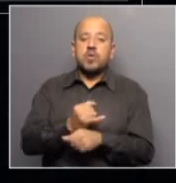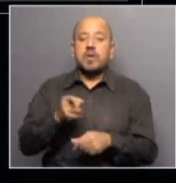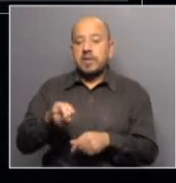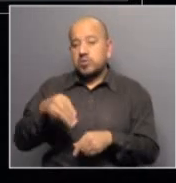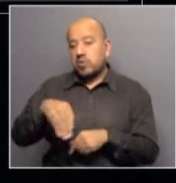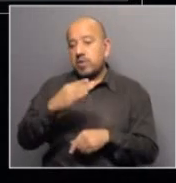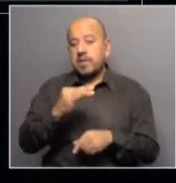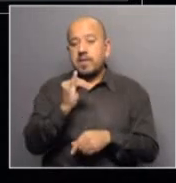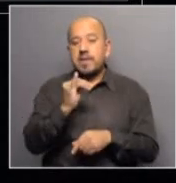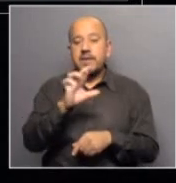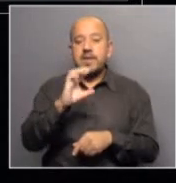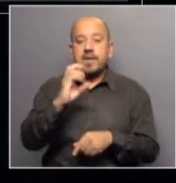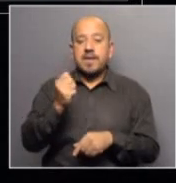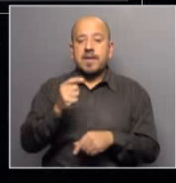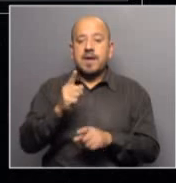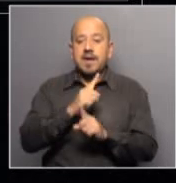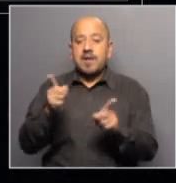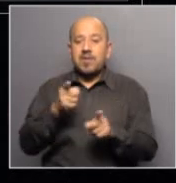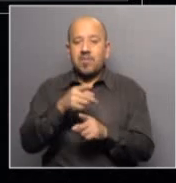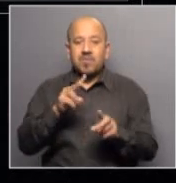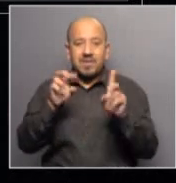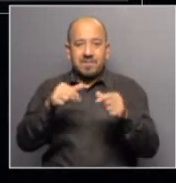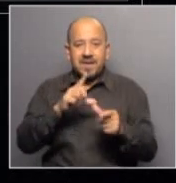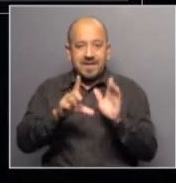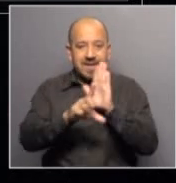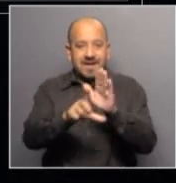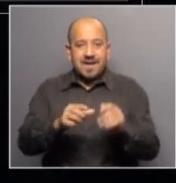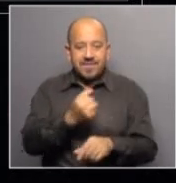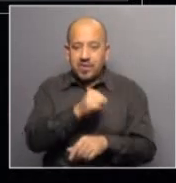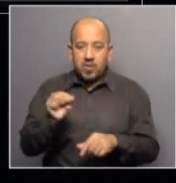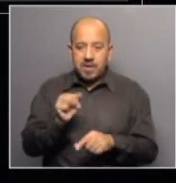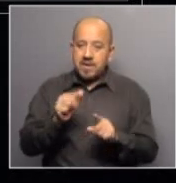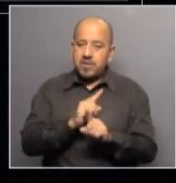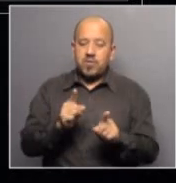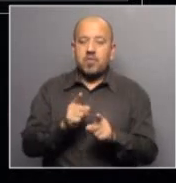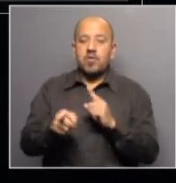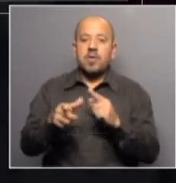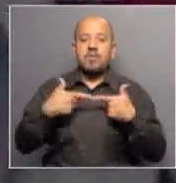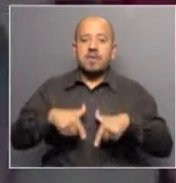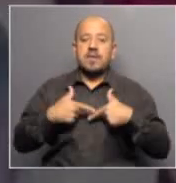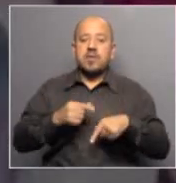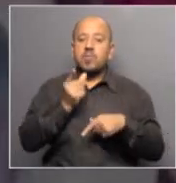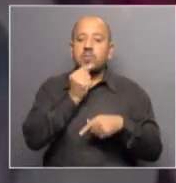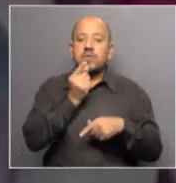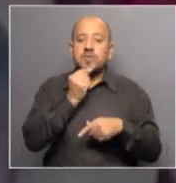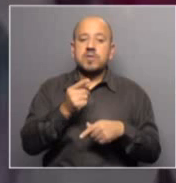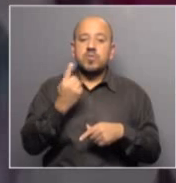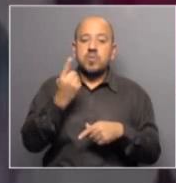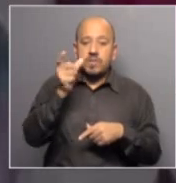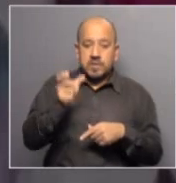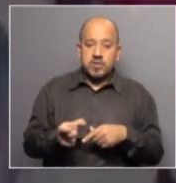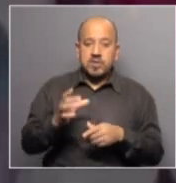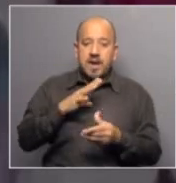a solucionarse, y no era un fallo penal en sí mismo. El problema ahora es que el Ministerio del Interior interpreta que si una persona